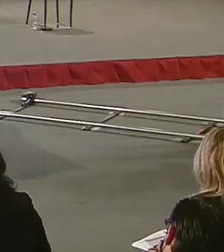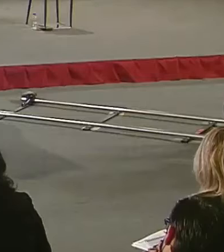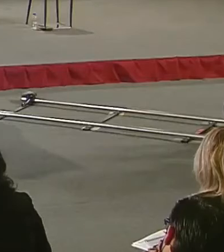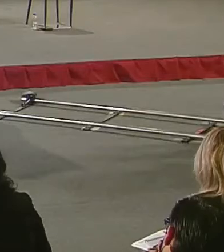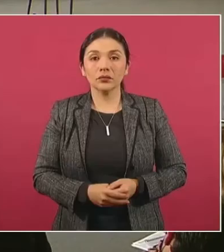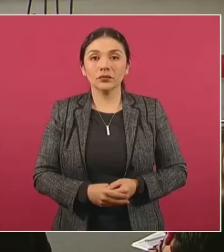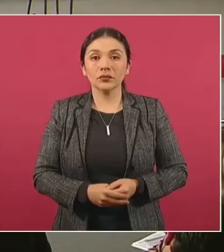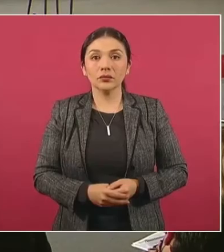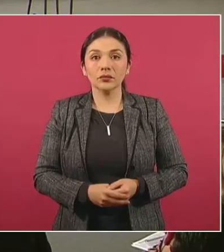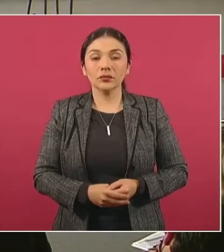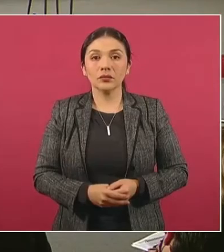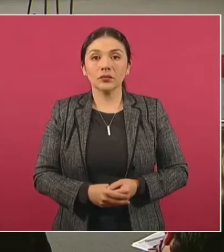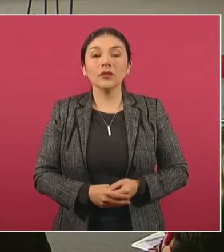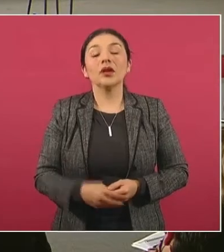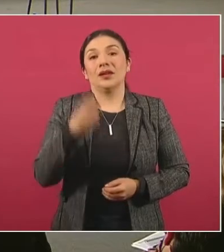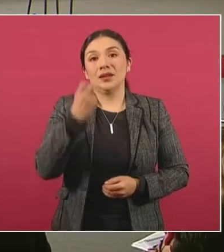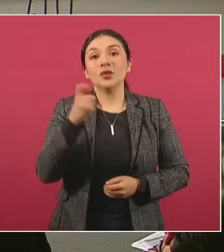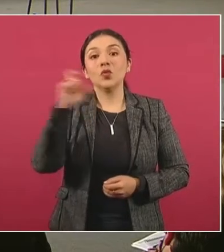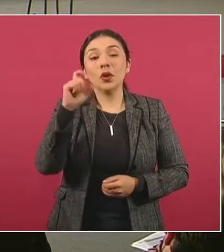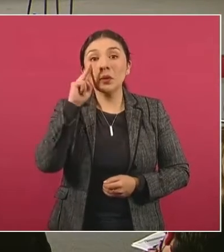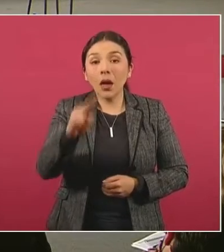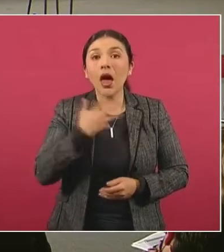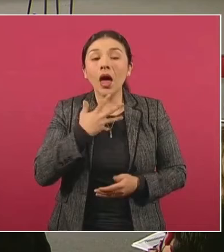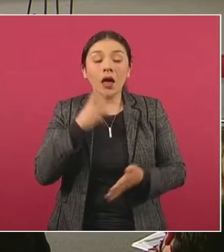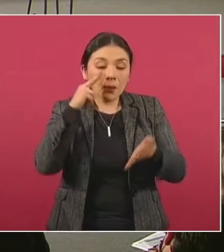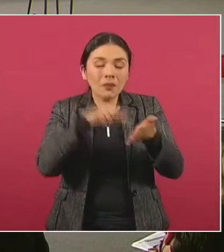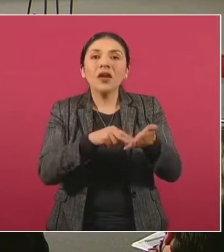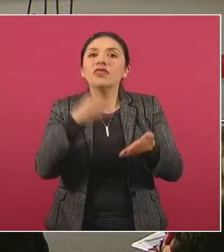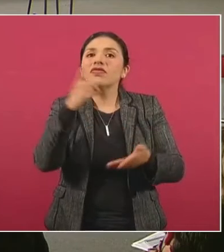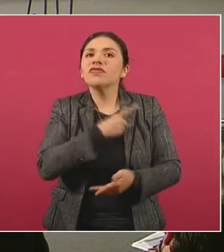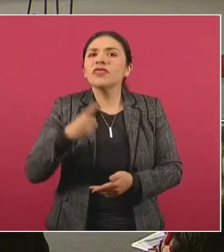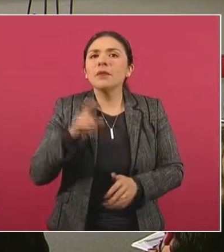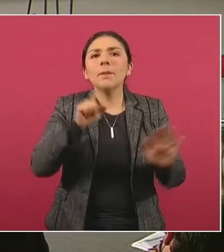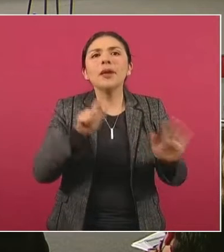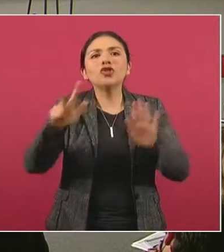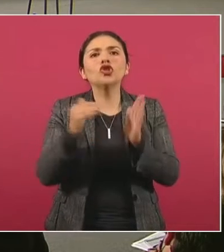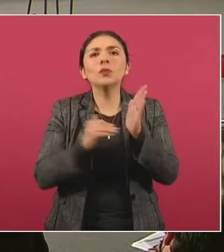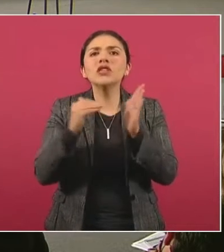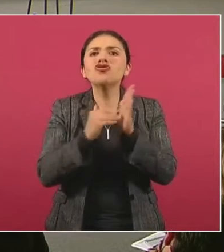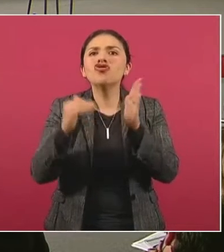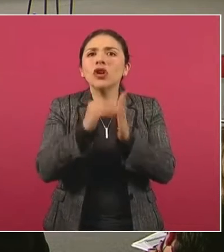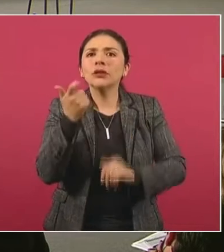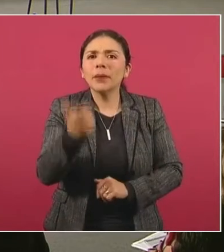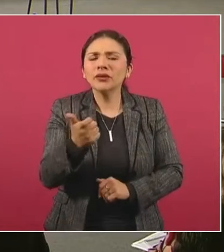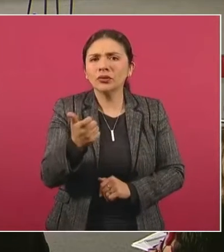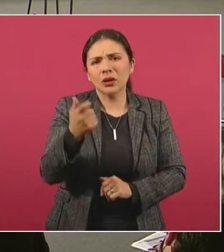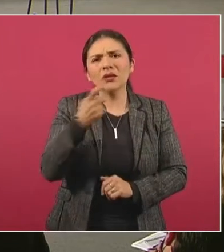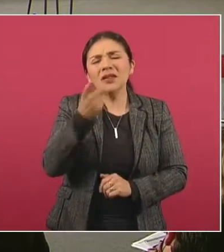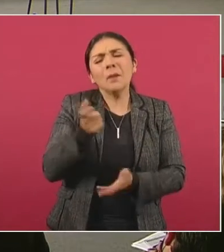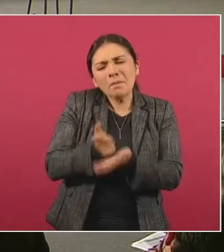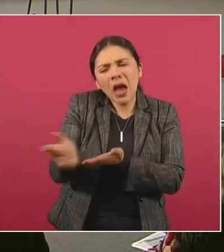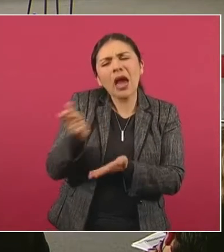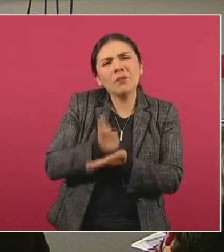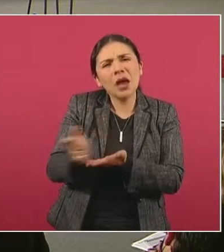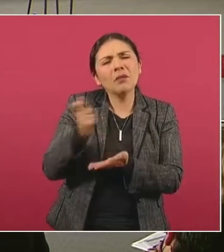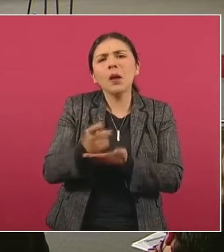cuenta que al mes él recibía aproximadamente 28 millones de pesos de salarios, todos eran salarios chiquitos, pero eran